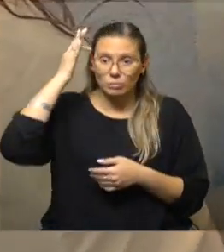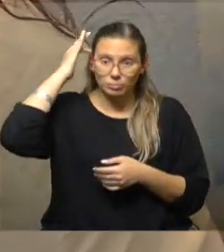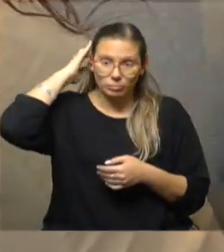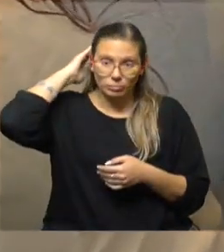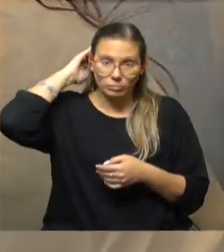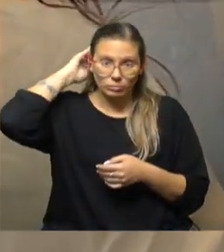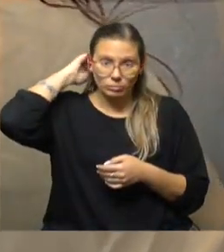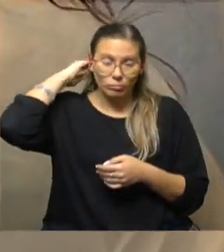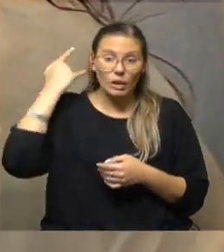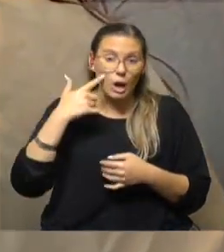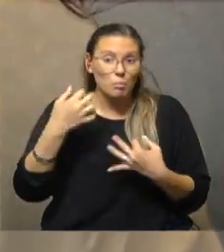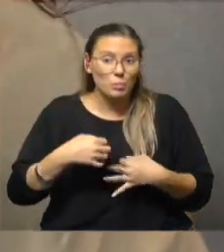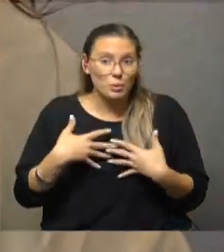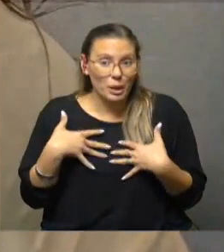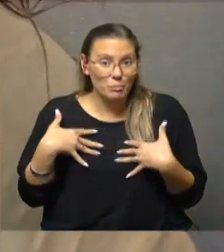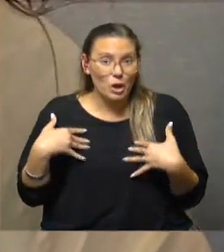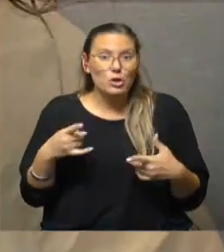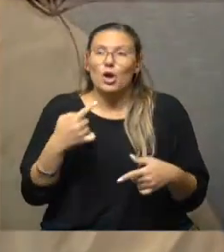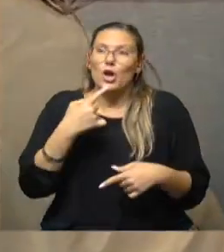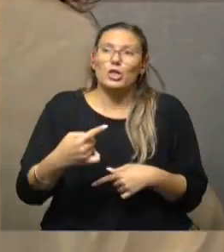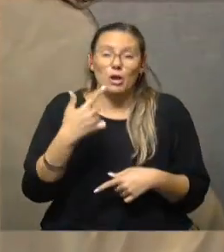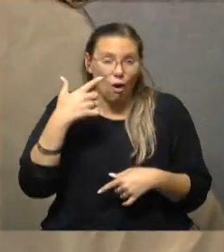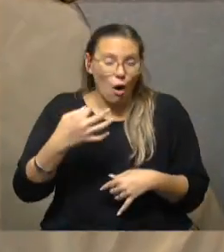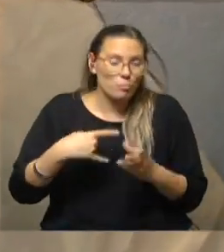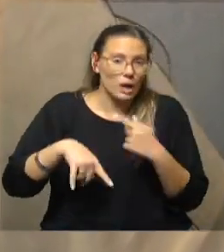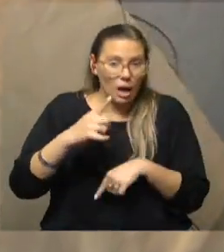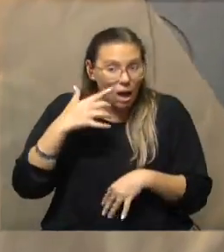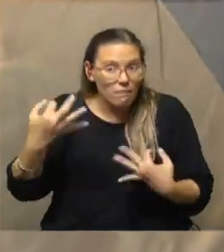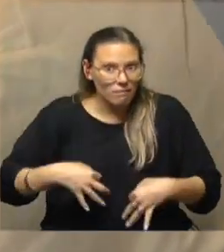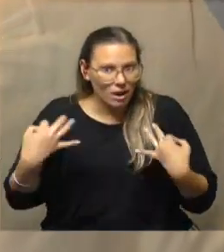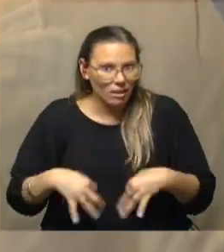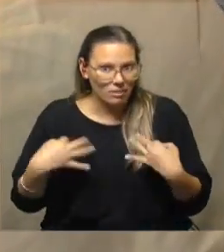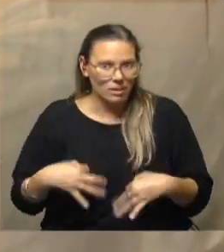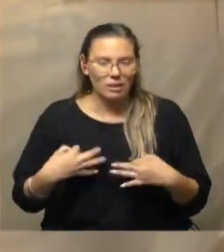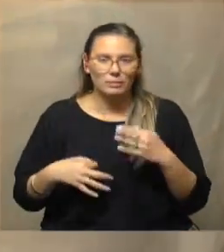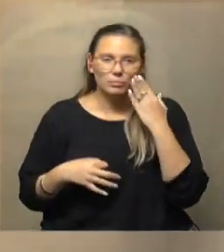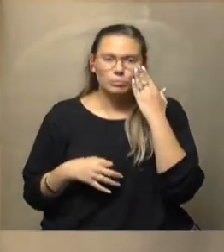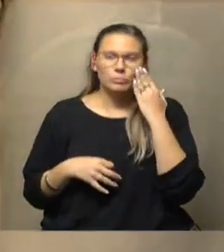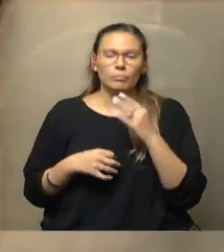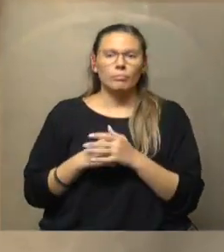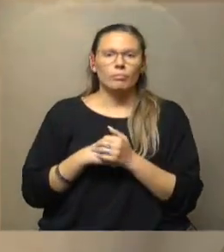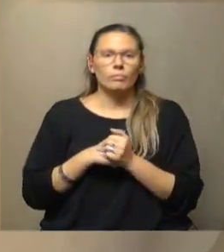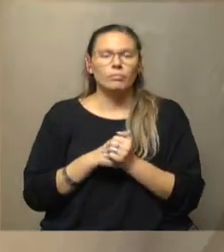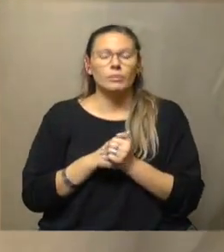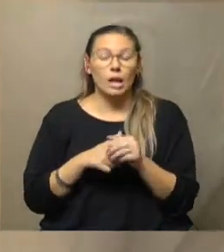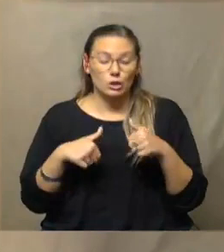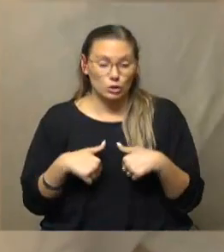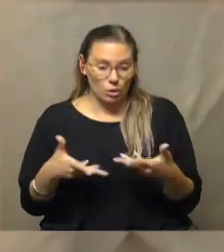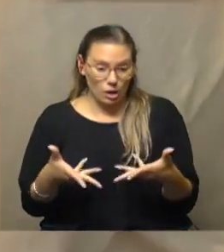muy emocionante, de verdad, no es una exageración, es realmente muy emocionante. Yo que estoy